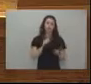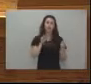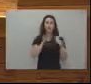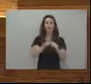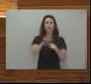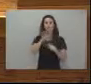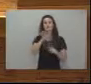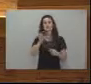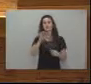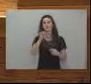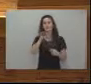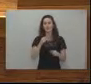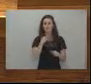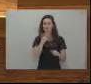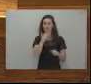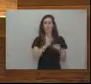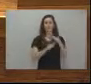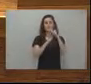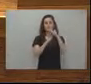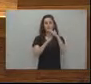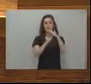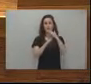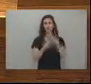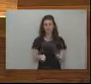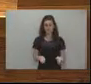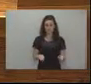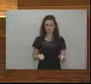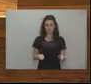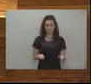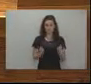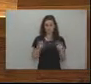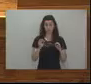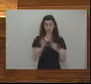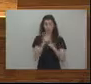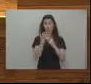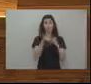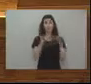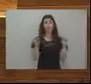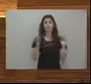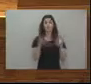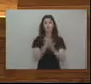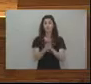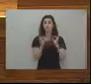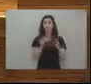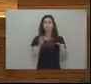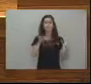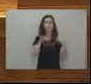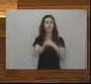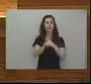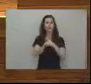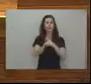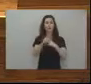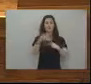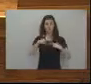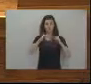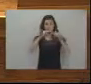sus gobiernos dejaron a medio construir. O sea, ver la situación de Asturias es recorrer la autovía de la Espina y verla a medio construir con los